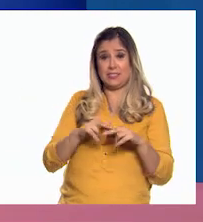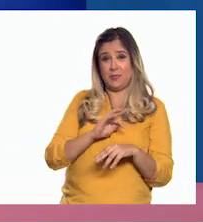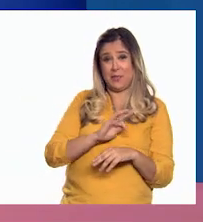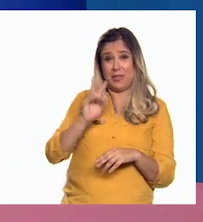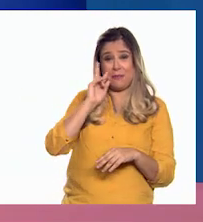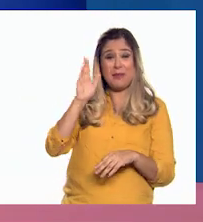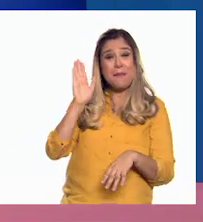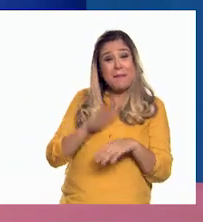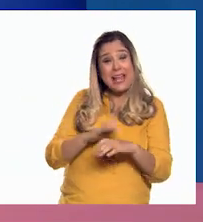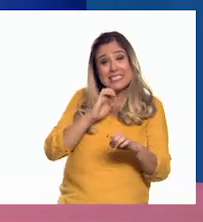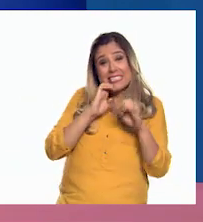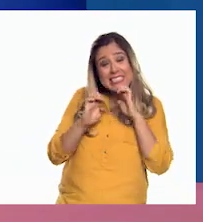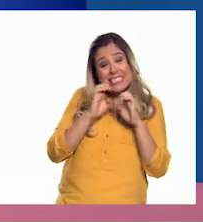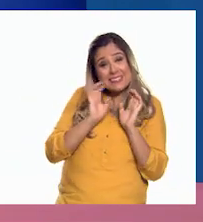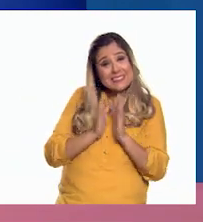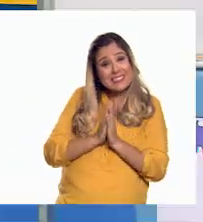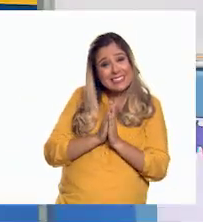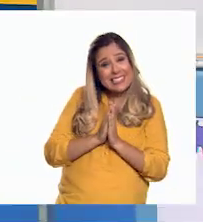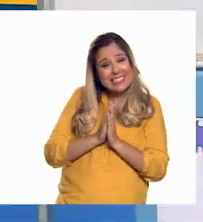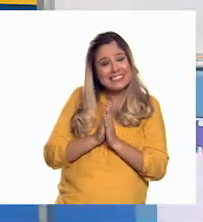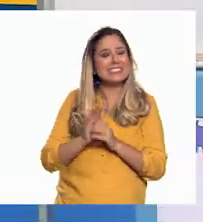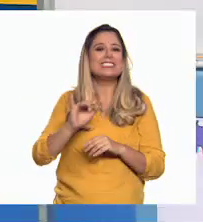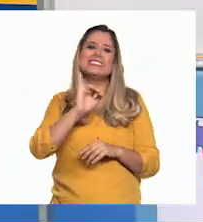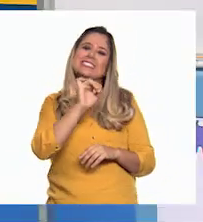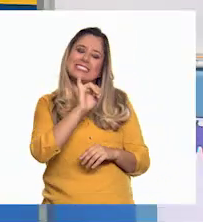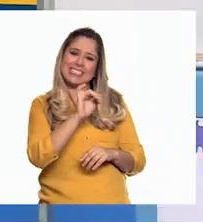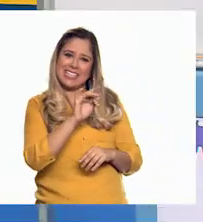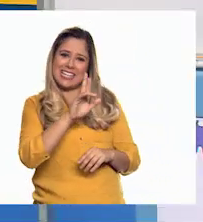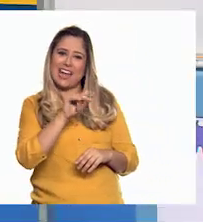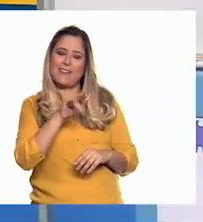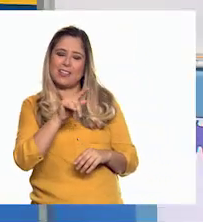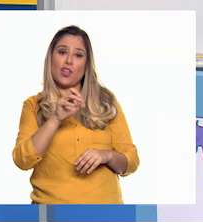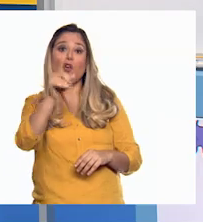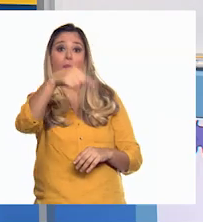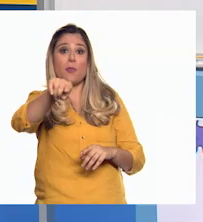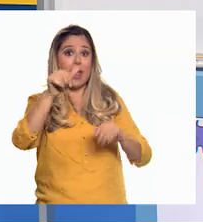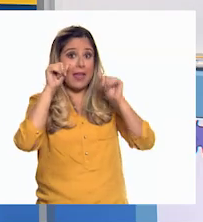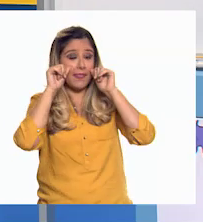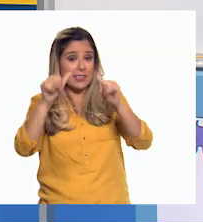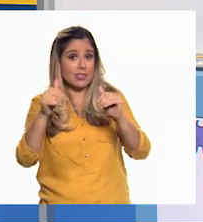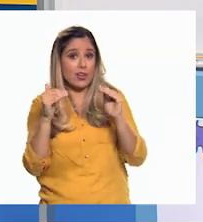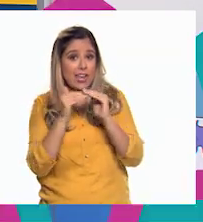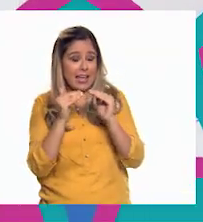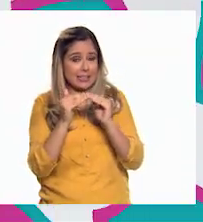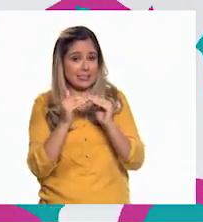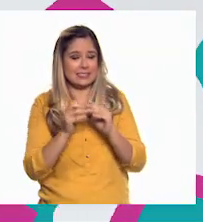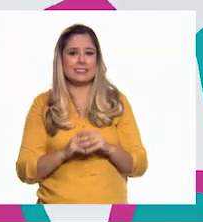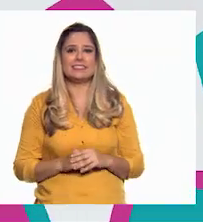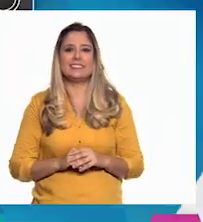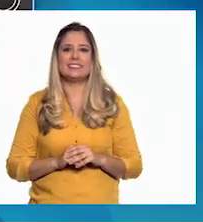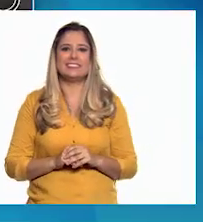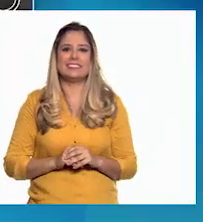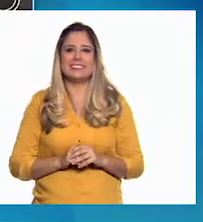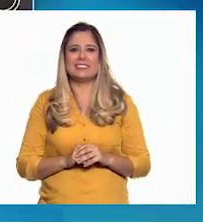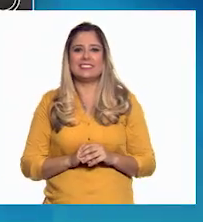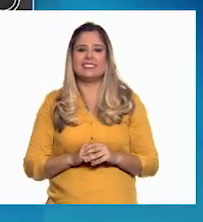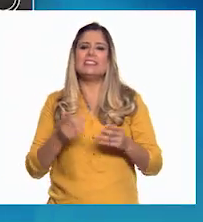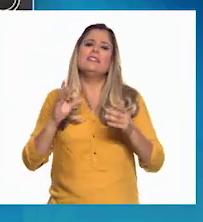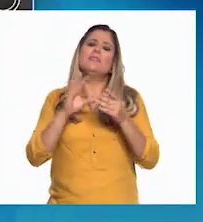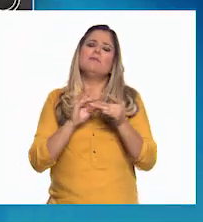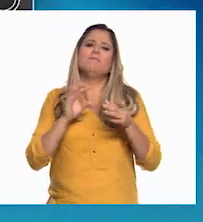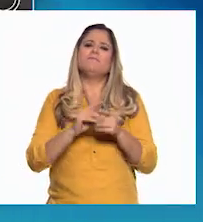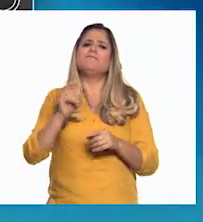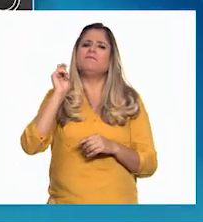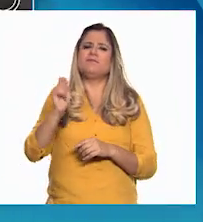poquito más de la entrevista? Sí, Raulito. Niñas y niños, pongan mucha atención en casita, ¿eh? Cuéntanos de qué se